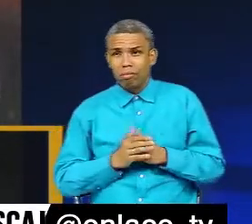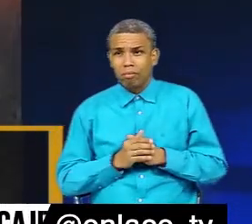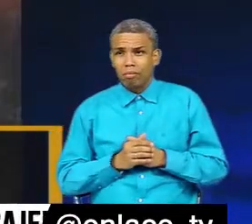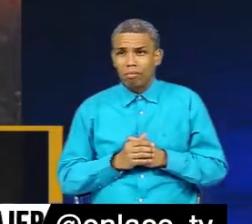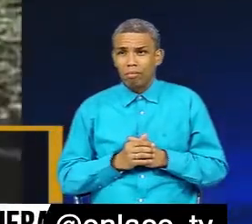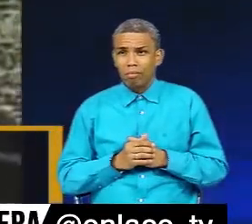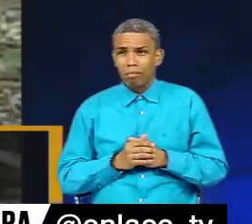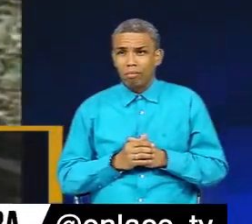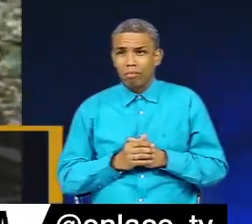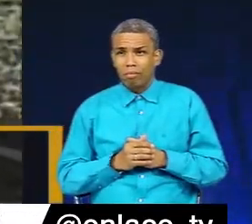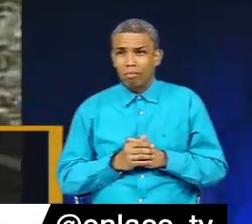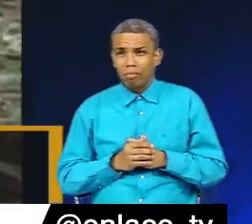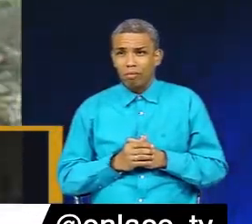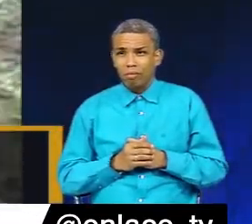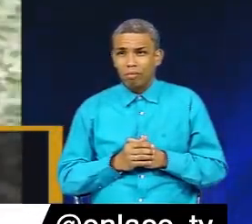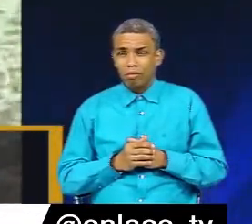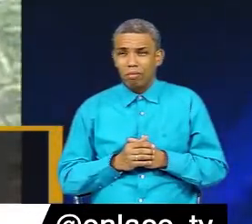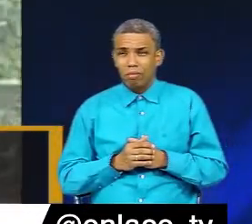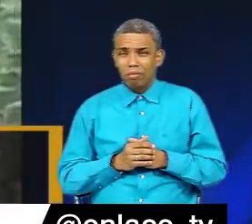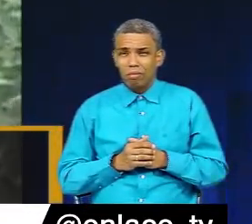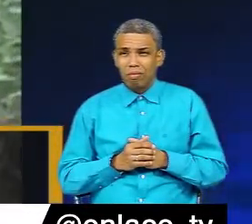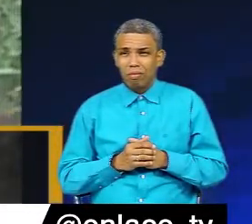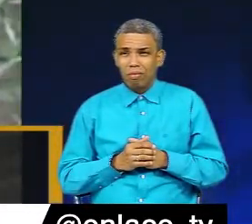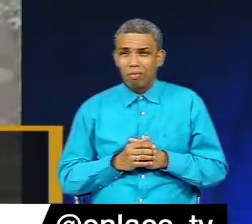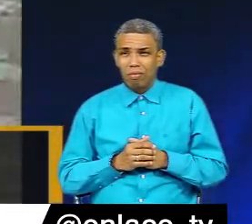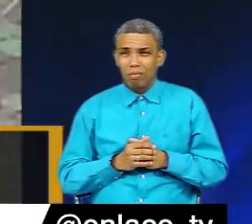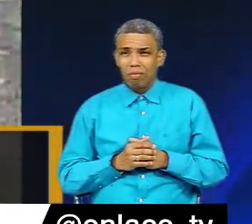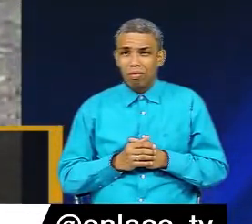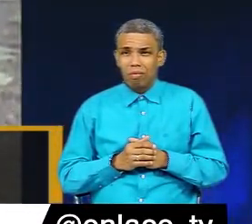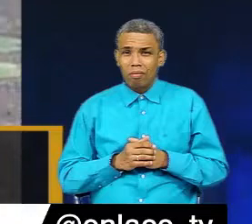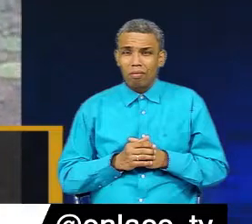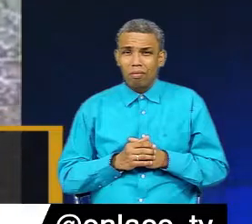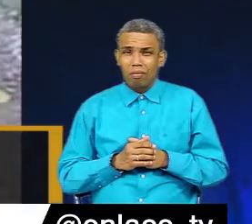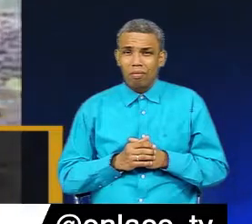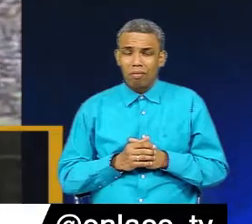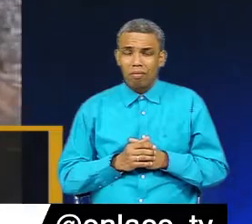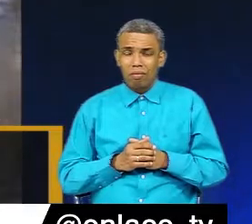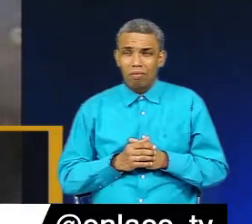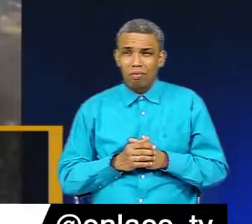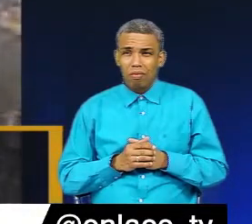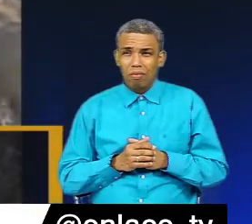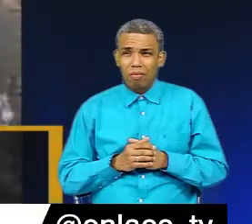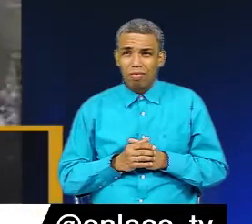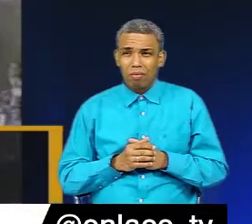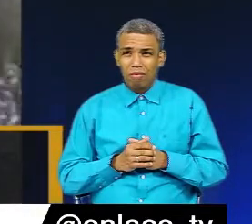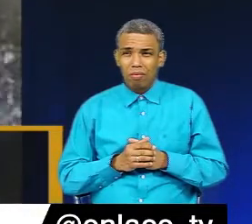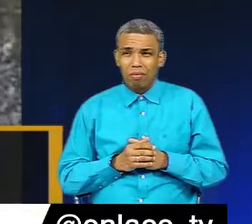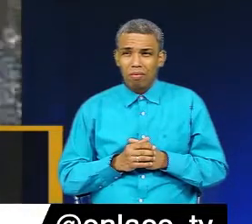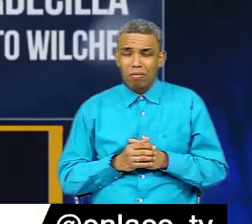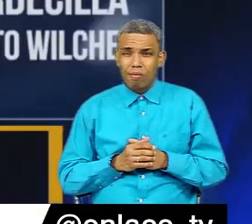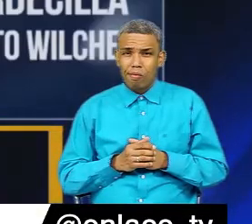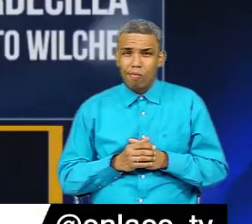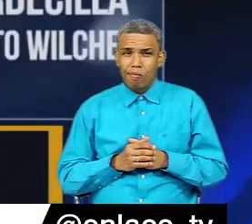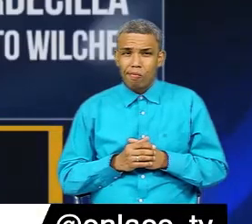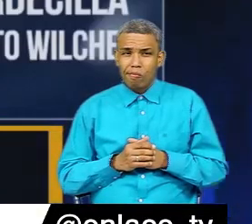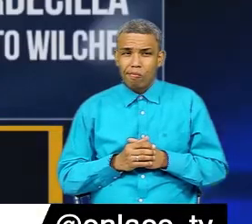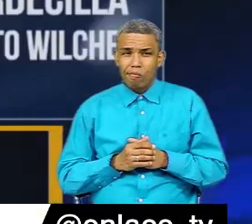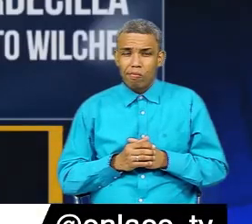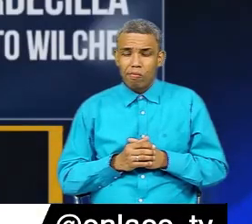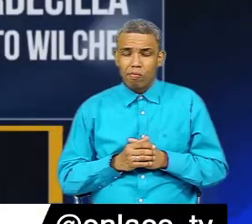embargo, Palma sí trabaja. Se preocupó por la situación que se venía presentando y ellos argumentaron de